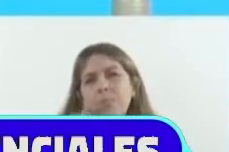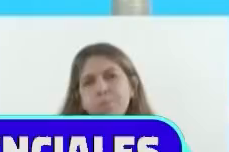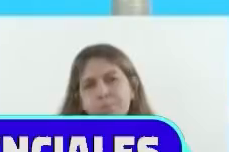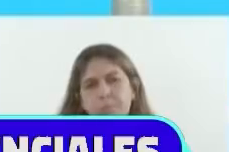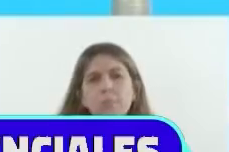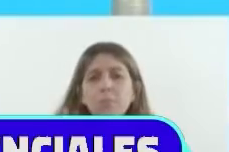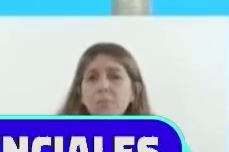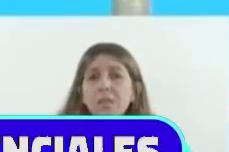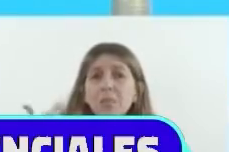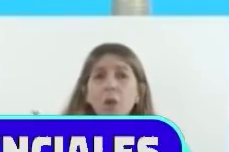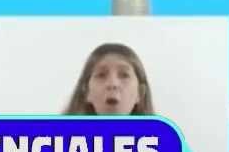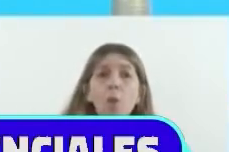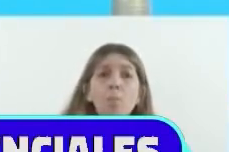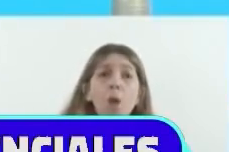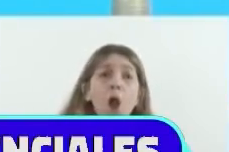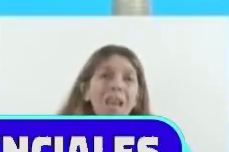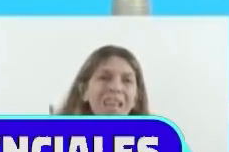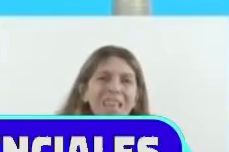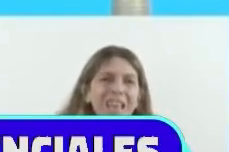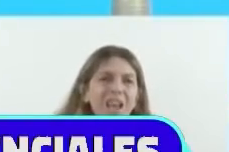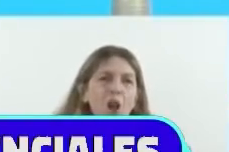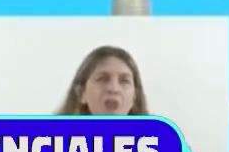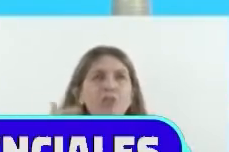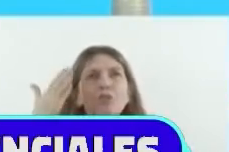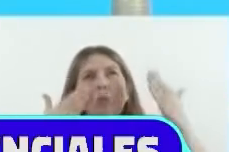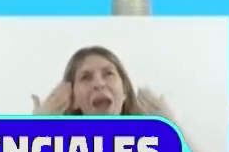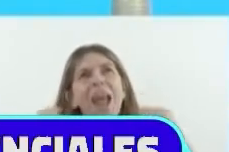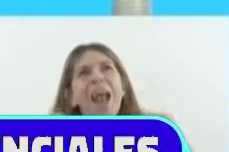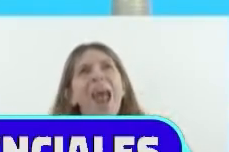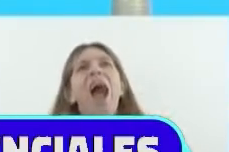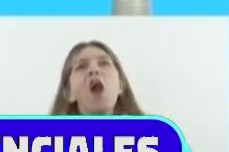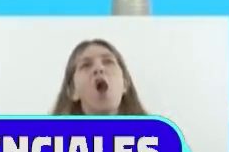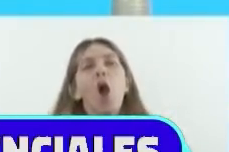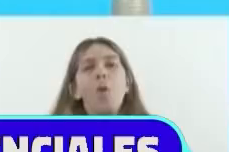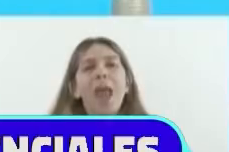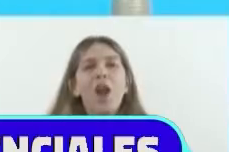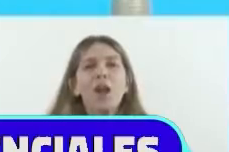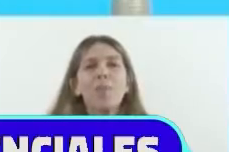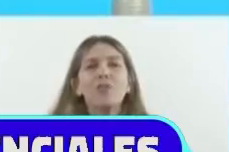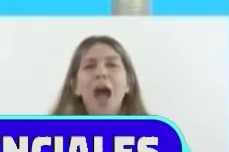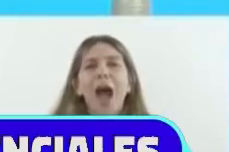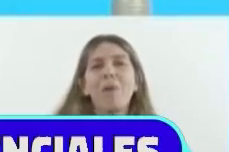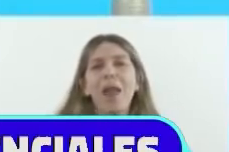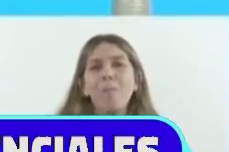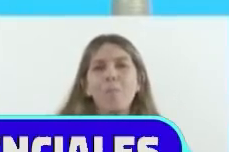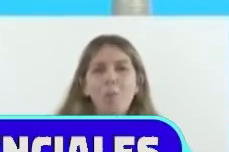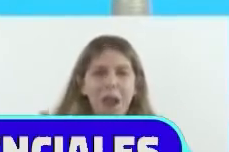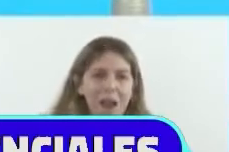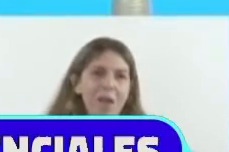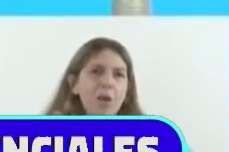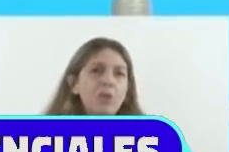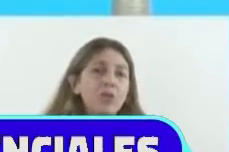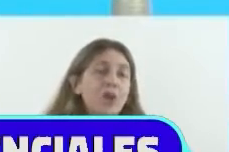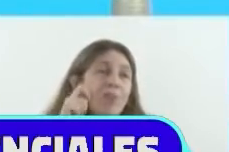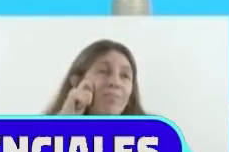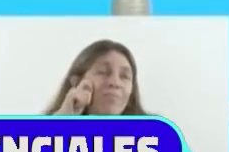Todos los que hicimos política soñamos con gobernar nuestros pueblos, siempre. Me hubiera gustado gobernar un pueblo que no esté afectado por